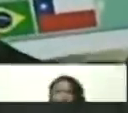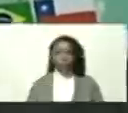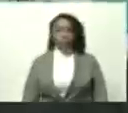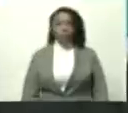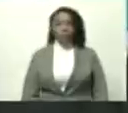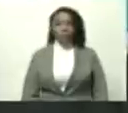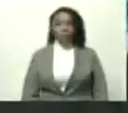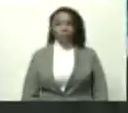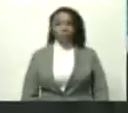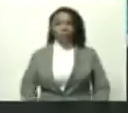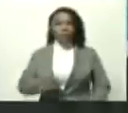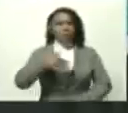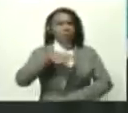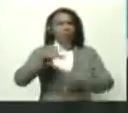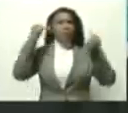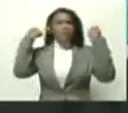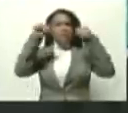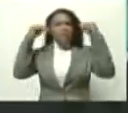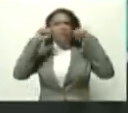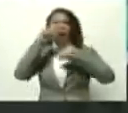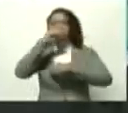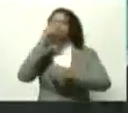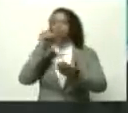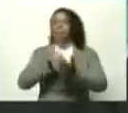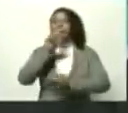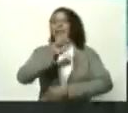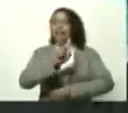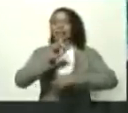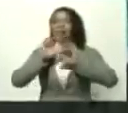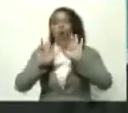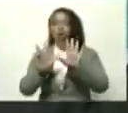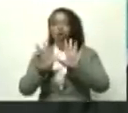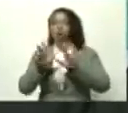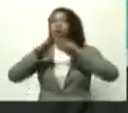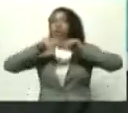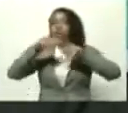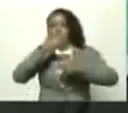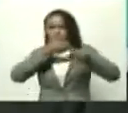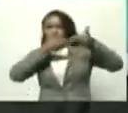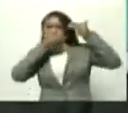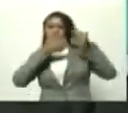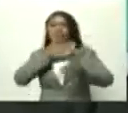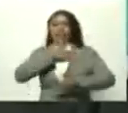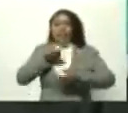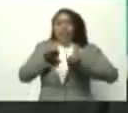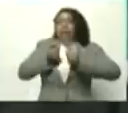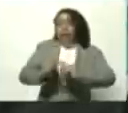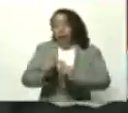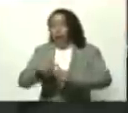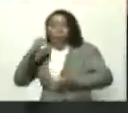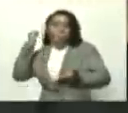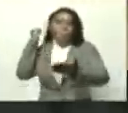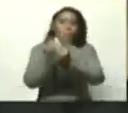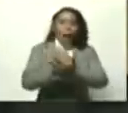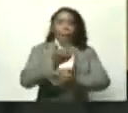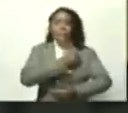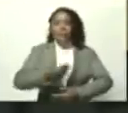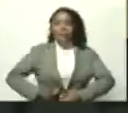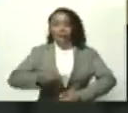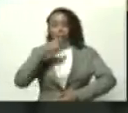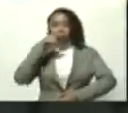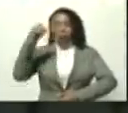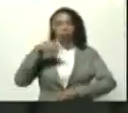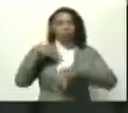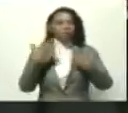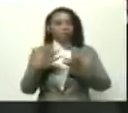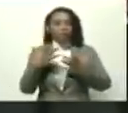entrenaron en el año 18 los terroristas que intentaron asesinar con drones al presidente Nicolás Maduro?